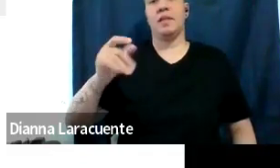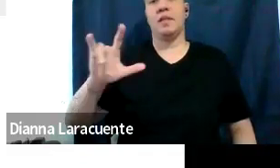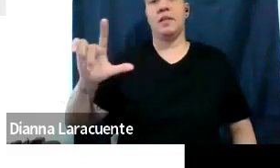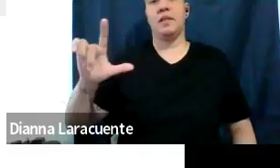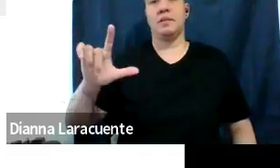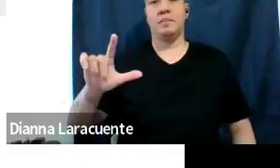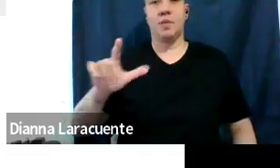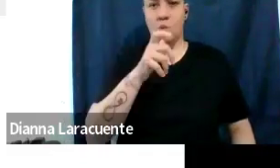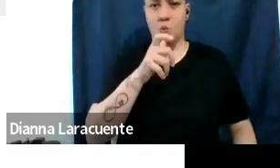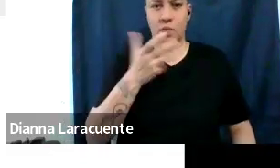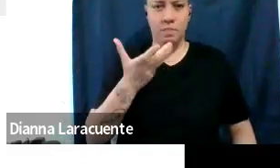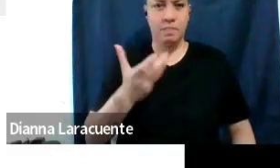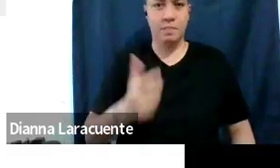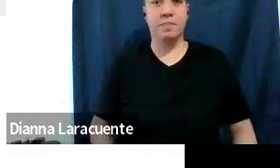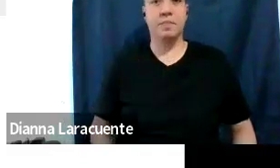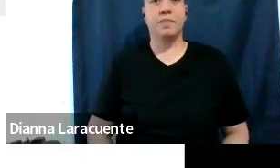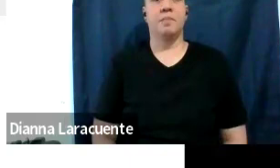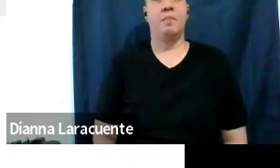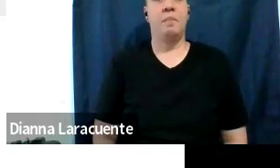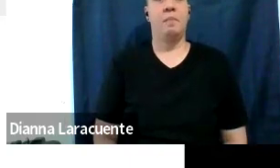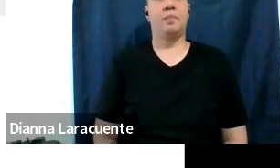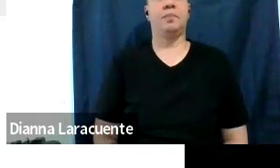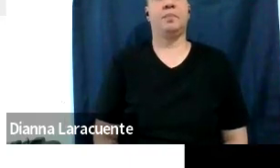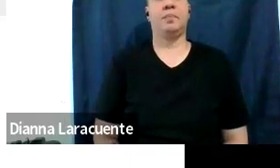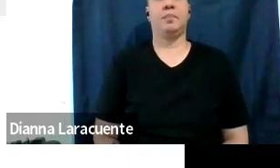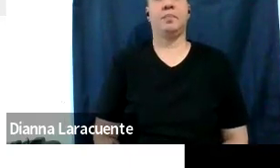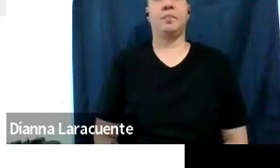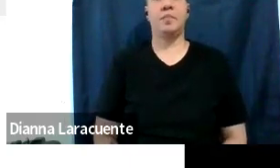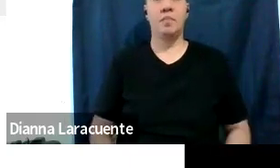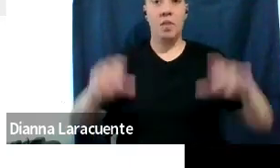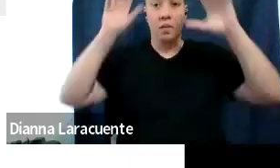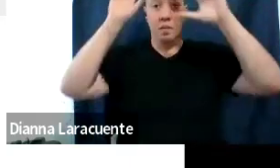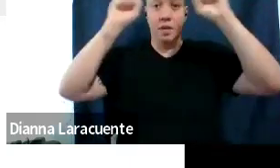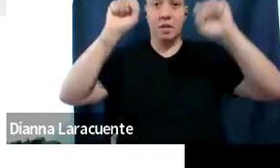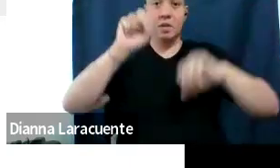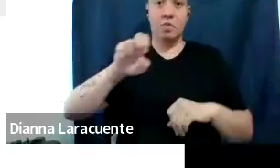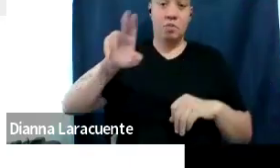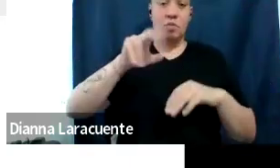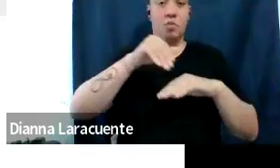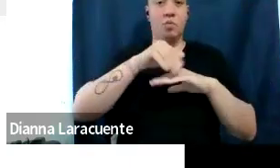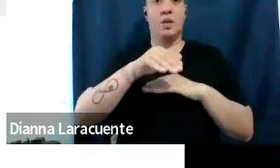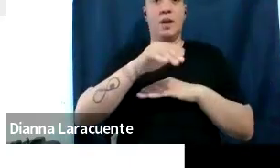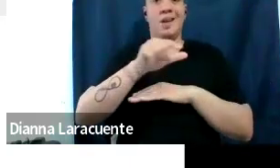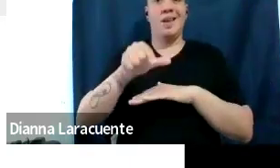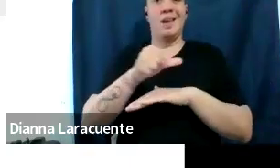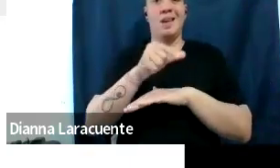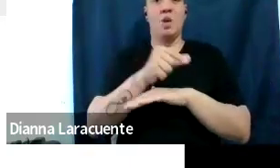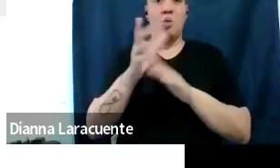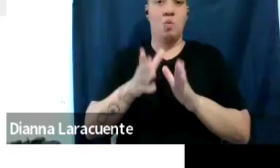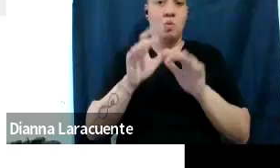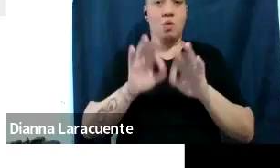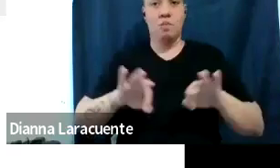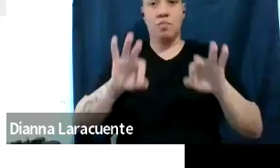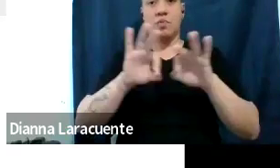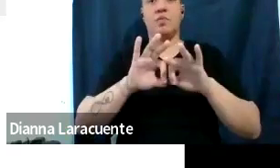era el gobierno, el presidente de Estados Unidos manda a uno de los geólogos más importantes, que es Thomas Hill, a